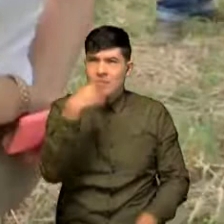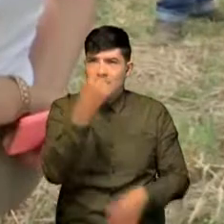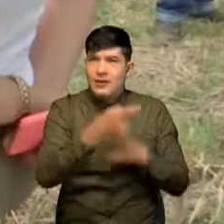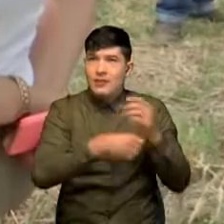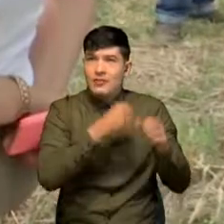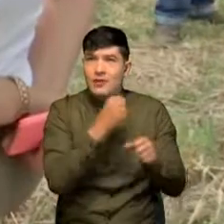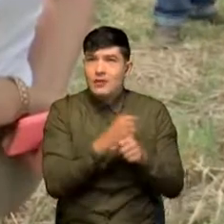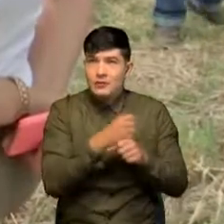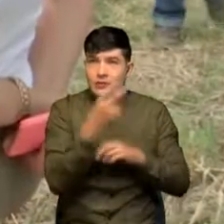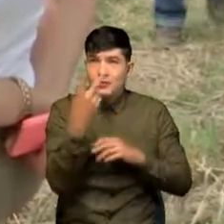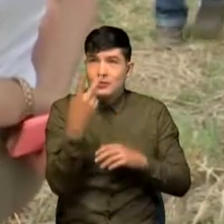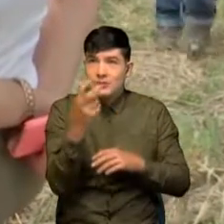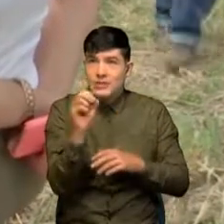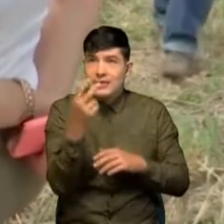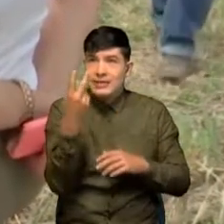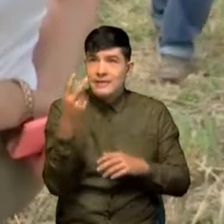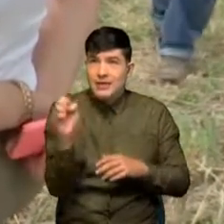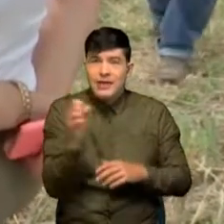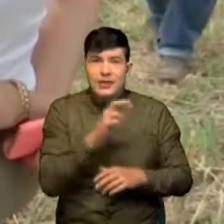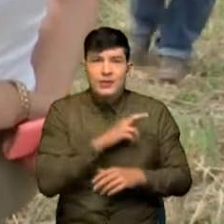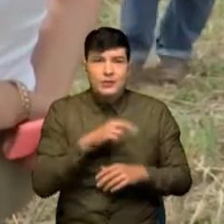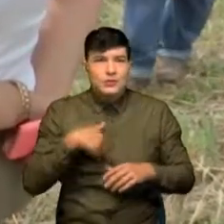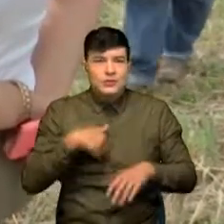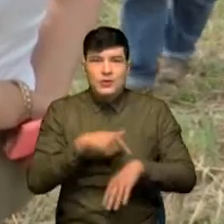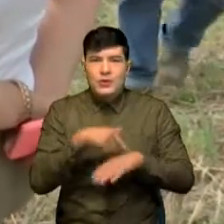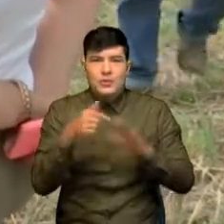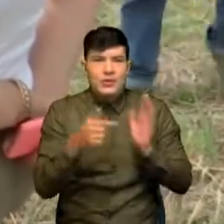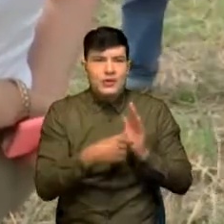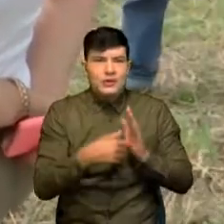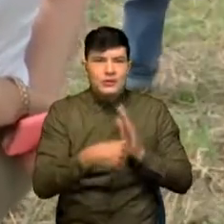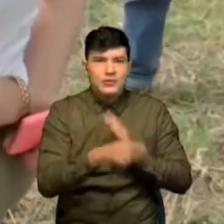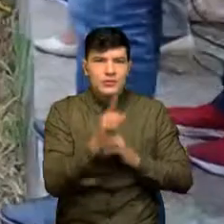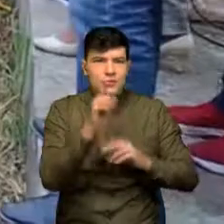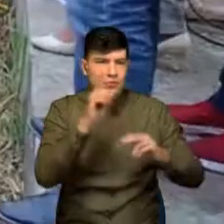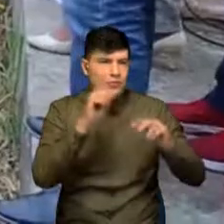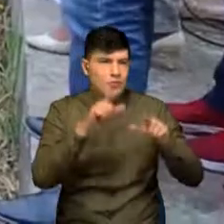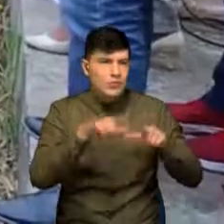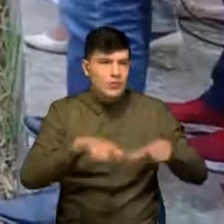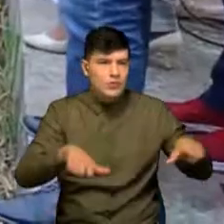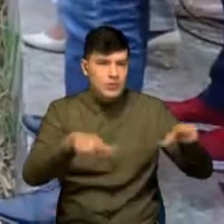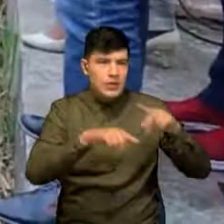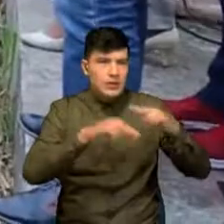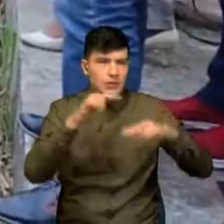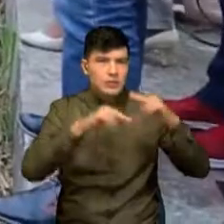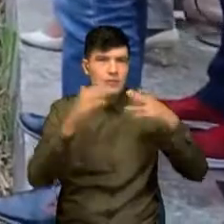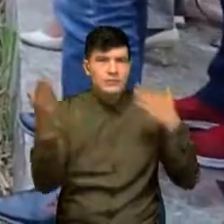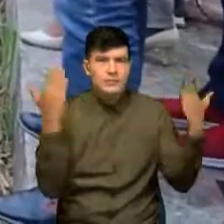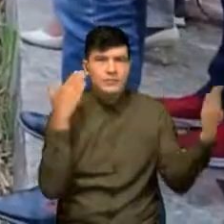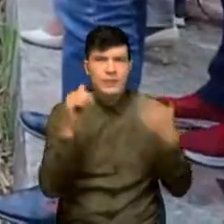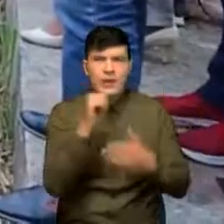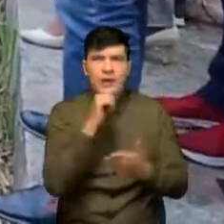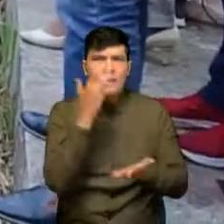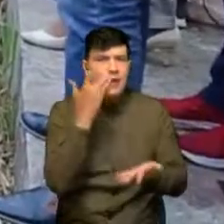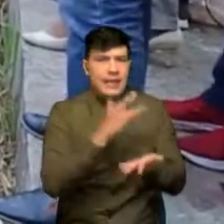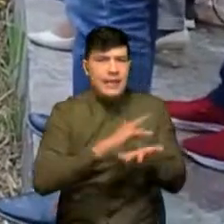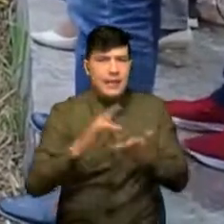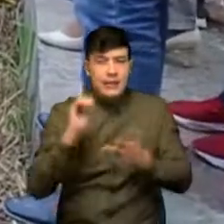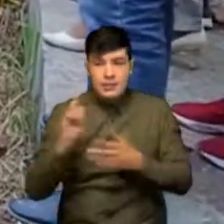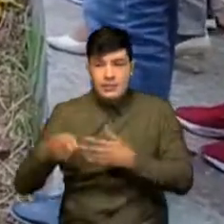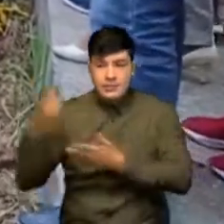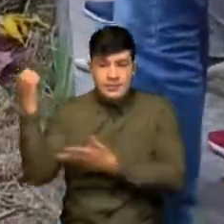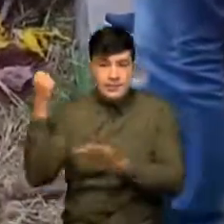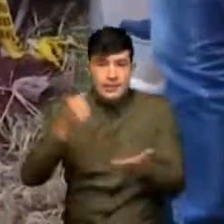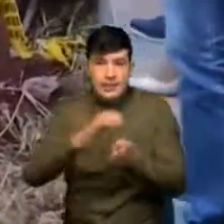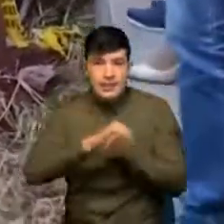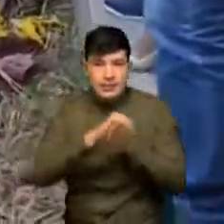2020, quedamos en pleno la vereda con agua potable. Los recursos para la ejecución de esta obra provienen de la